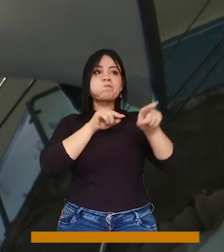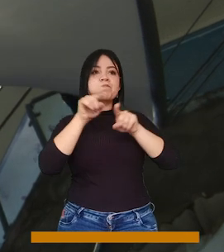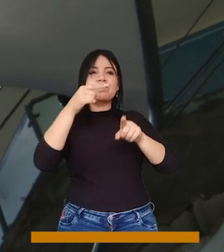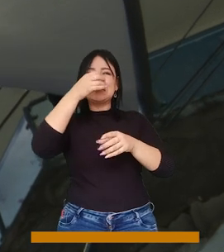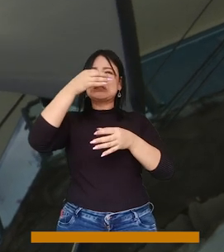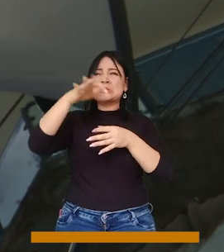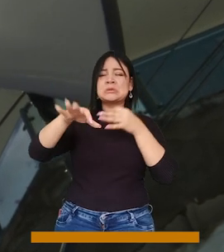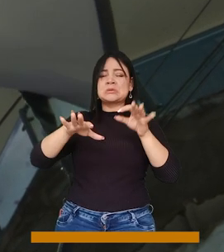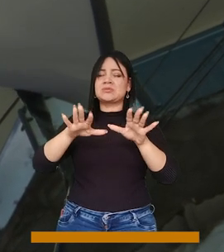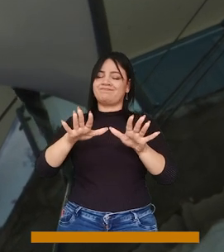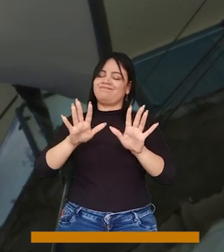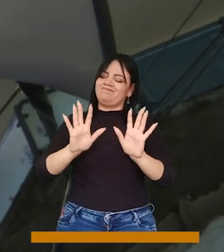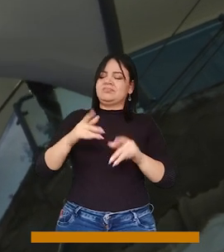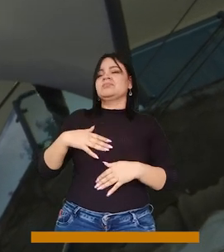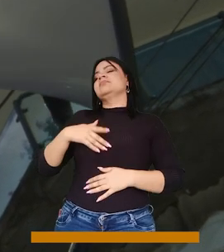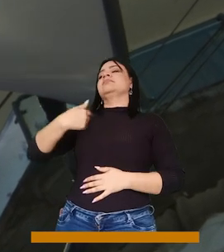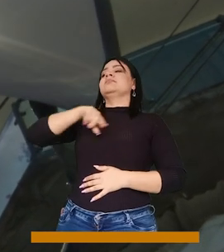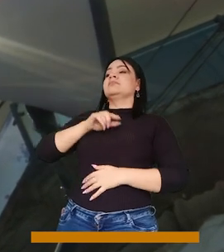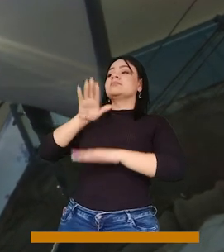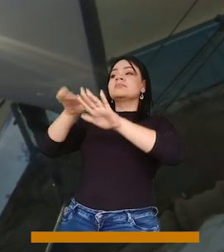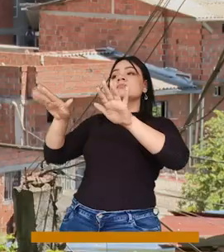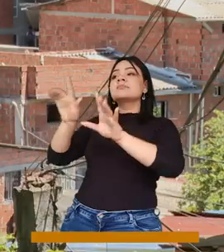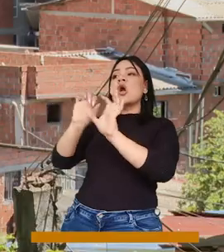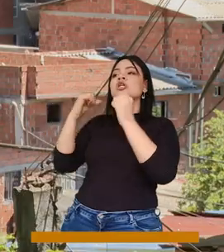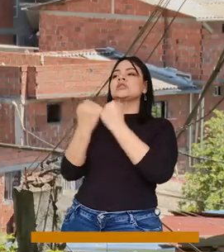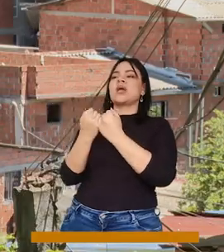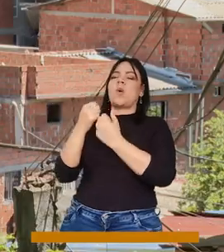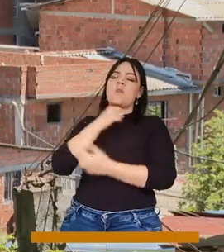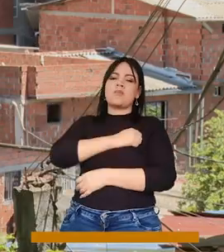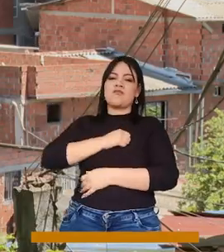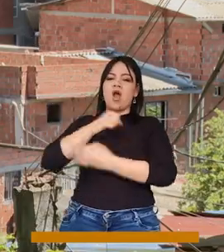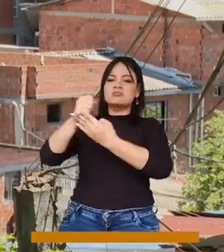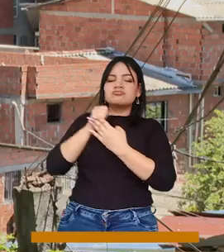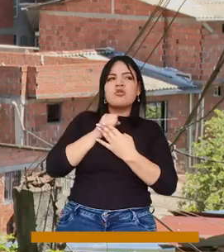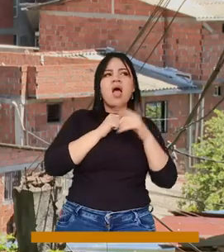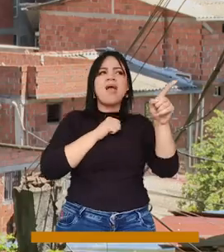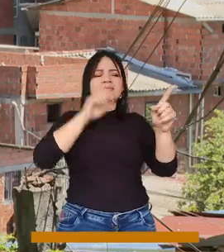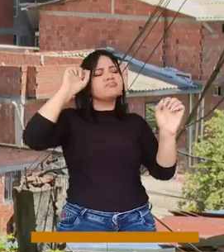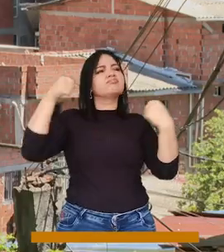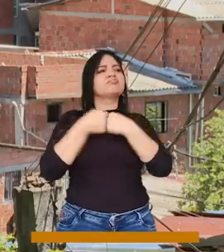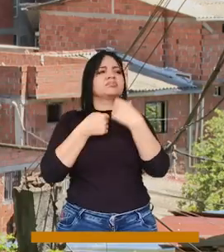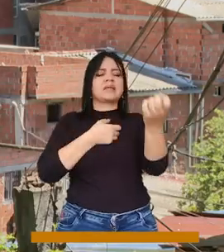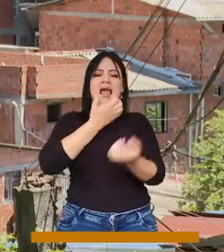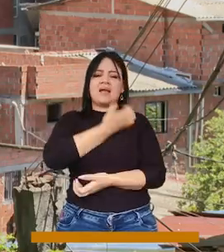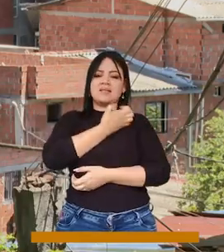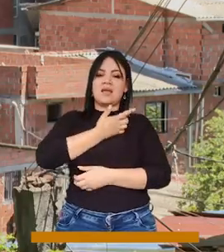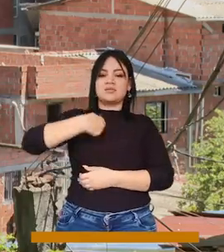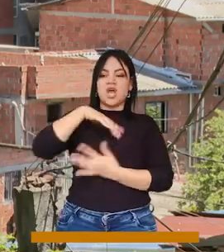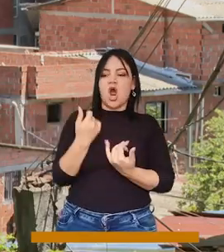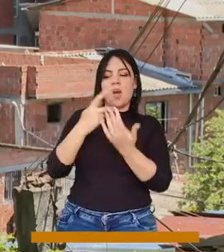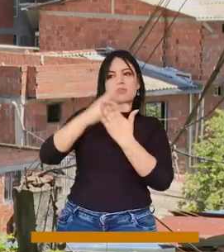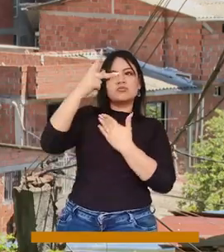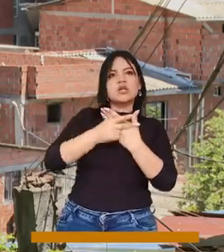estos sectores. Esperamos que el Consejo de Medellín nos ayude a gestionar con la Alcaldía de Medellín todos estos